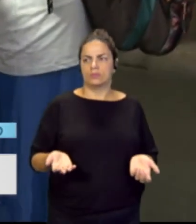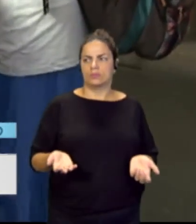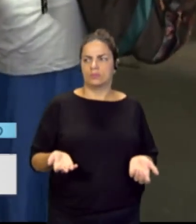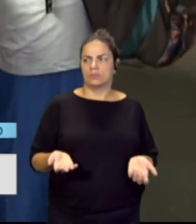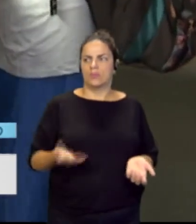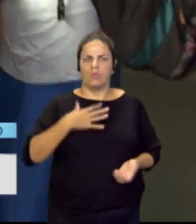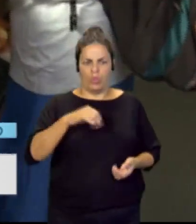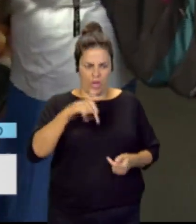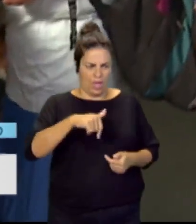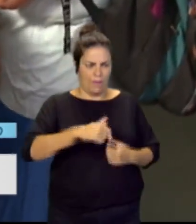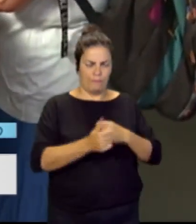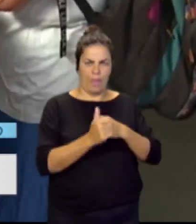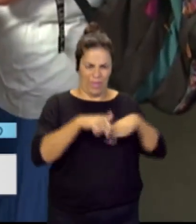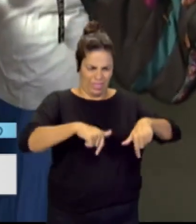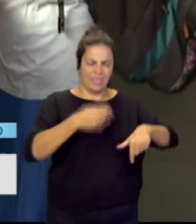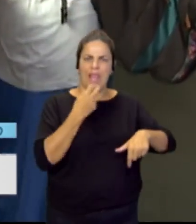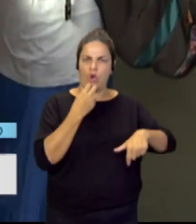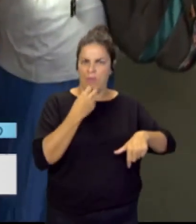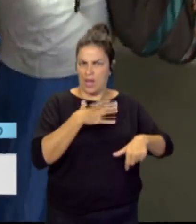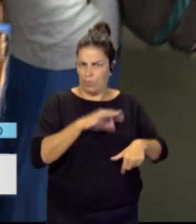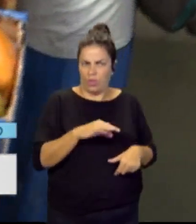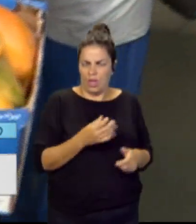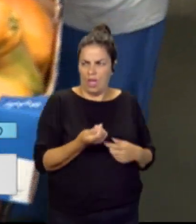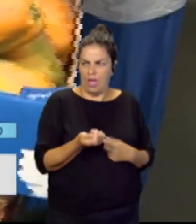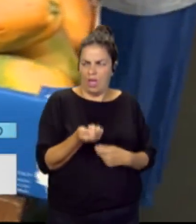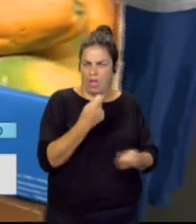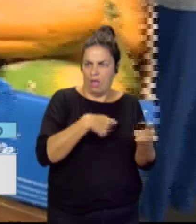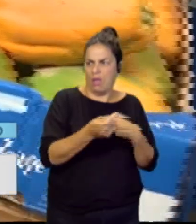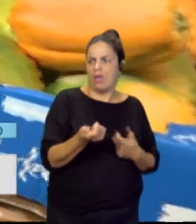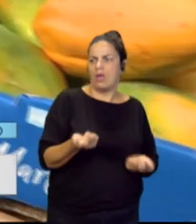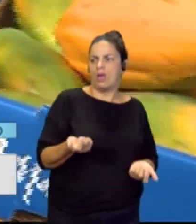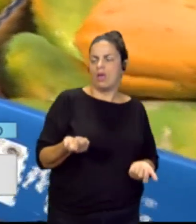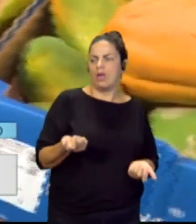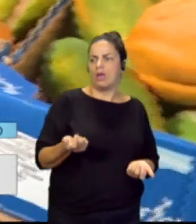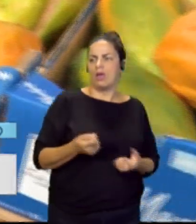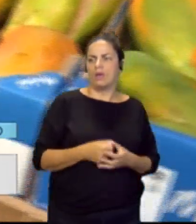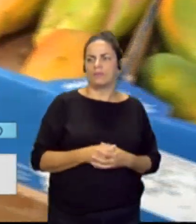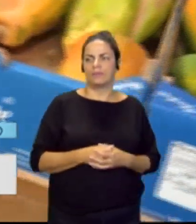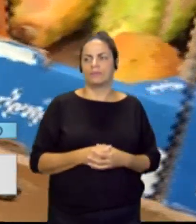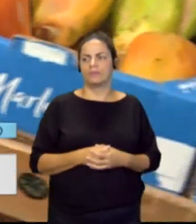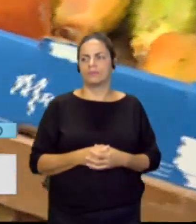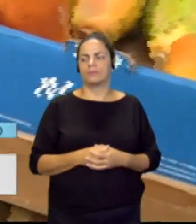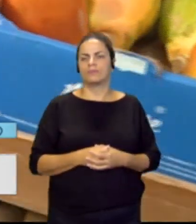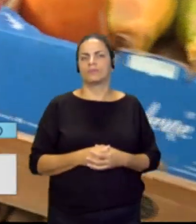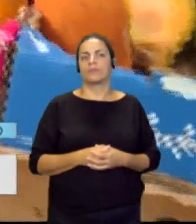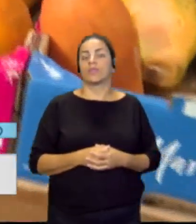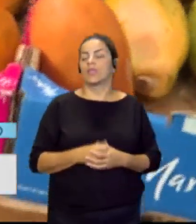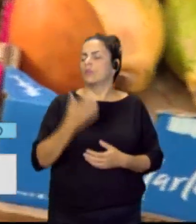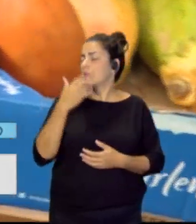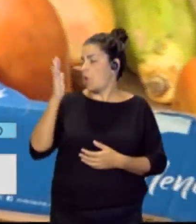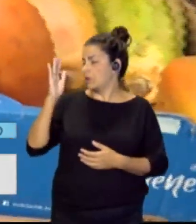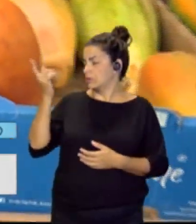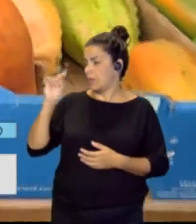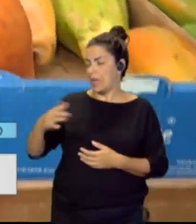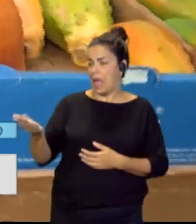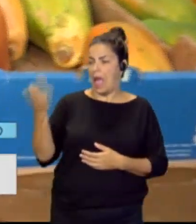de aquí de la gomera Que que tan tanta y por ejemplo también nos contabas antes del del directo